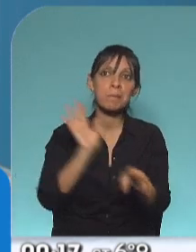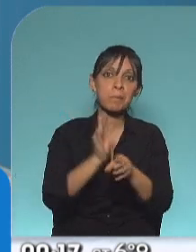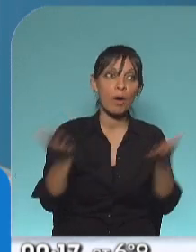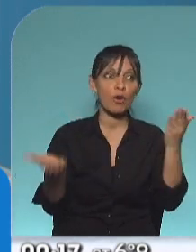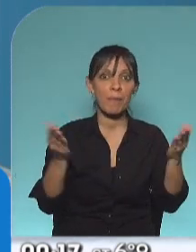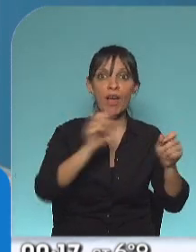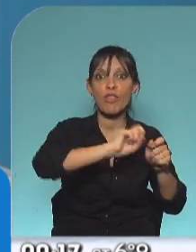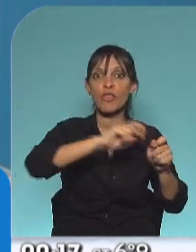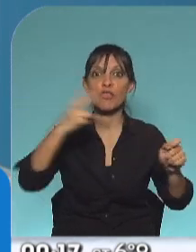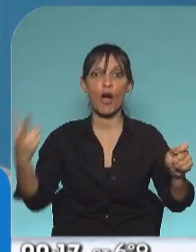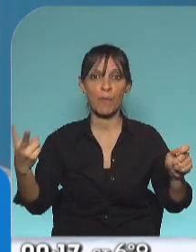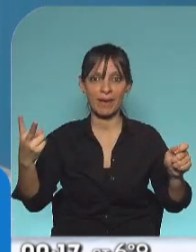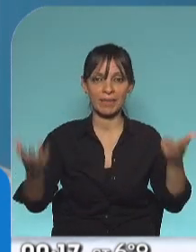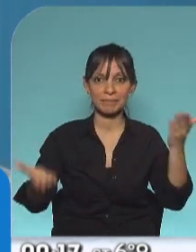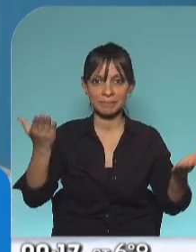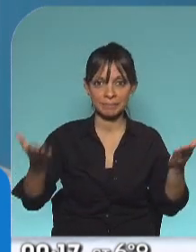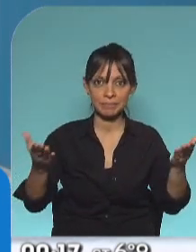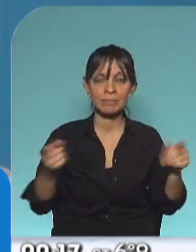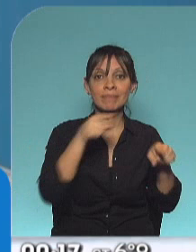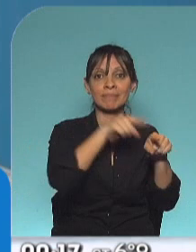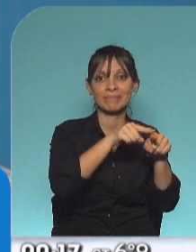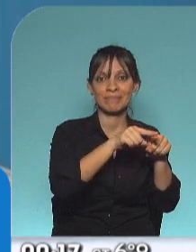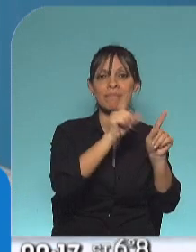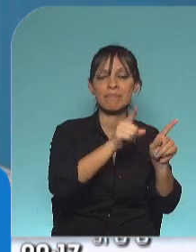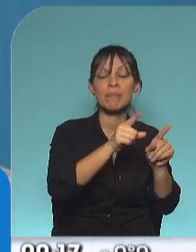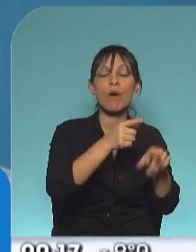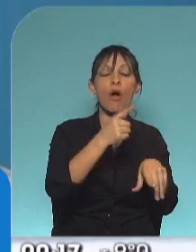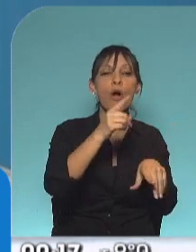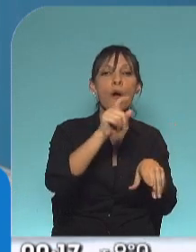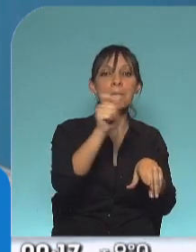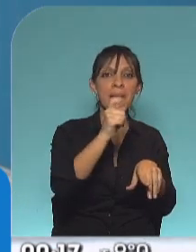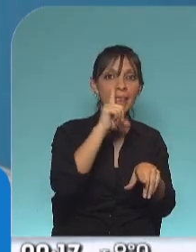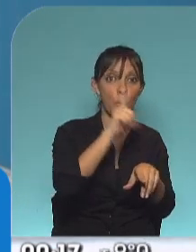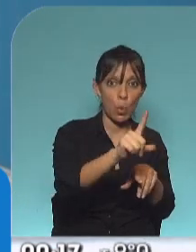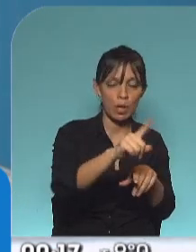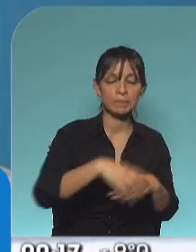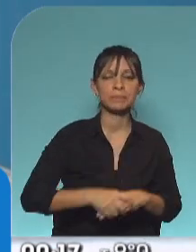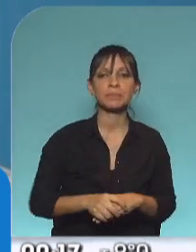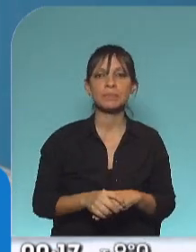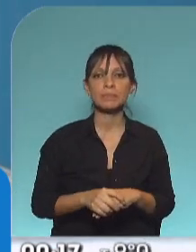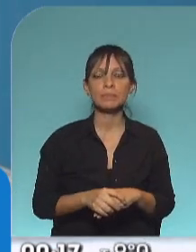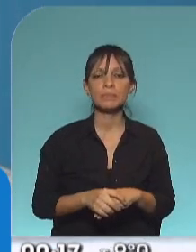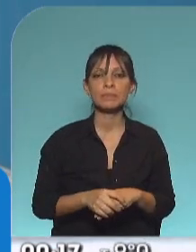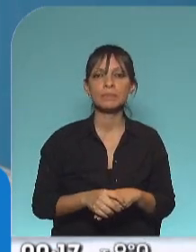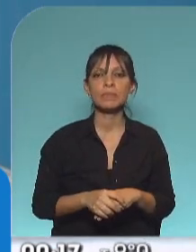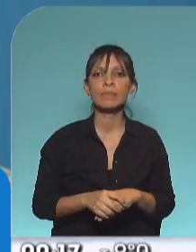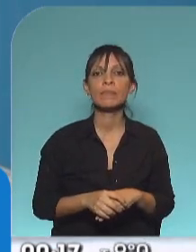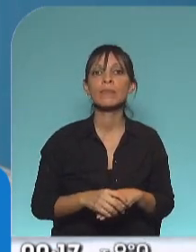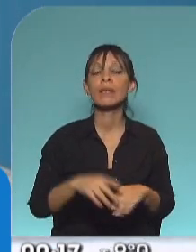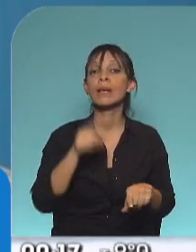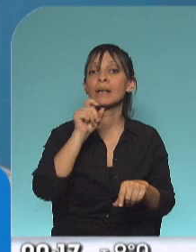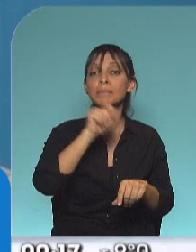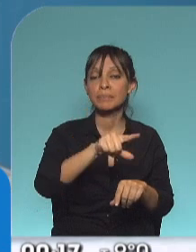de la prevalencia que tuvimos en el mes de julio. En términos de cada una de